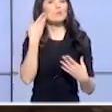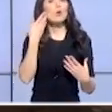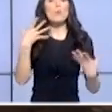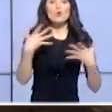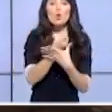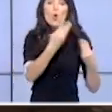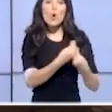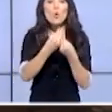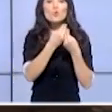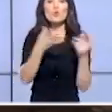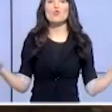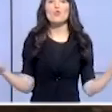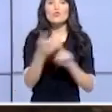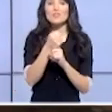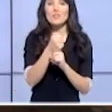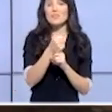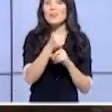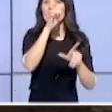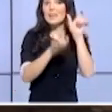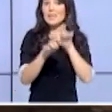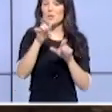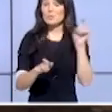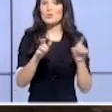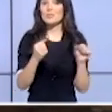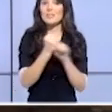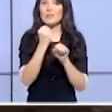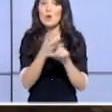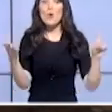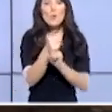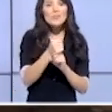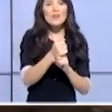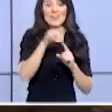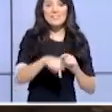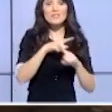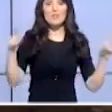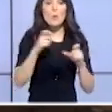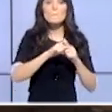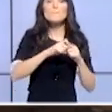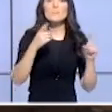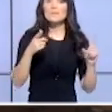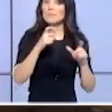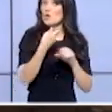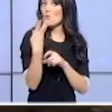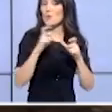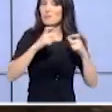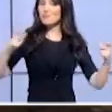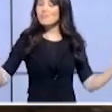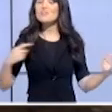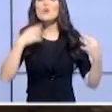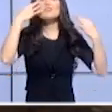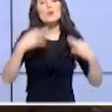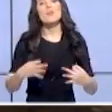ciudadanos de nuestra tierra incrementar el número de personas que han encontrado un empleo el último año y estoy